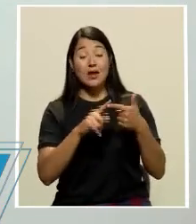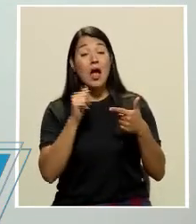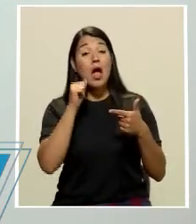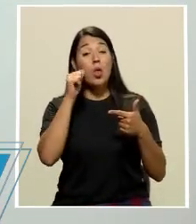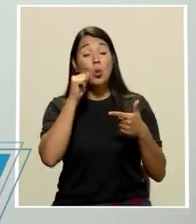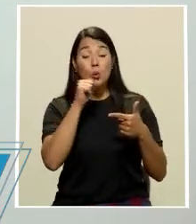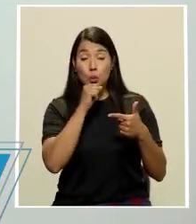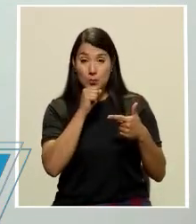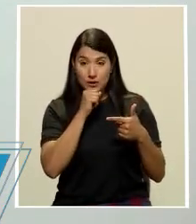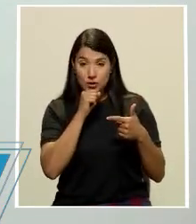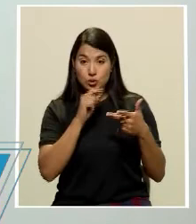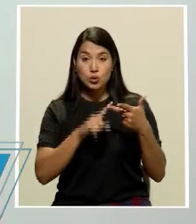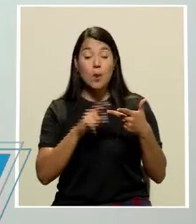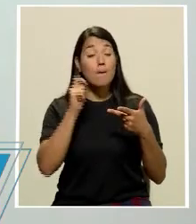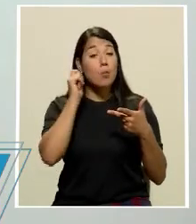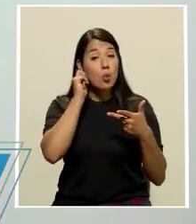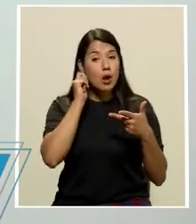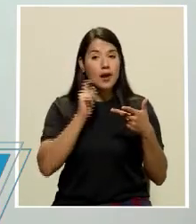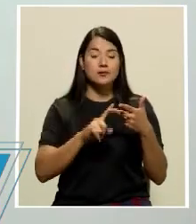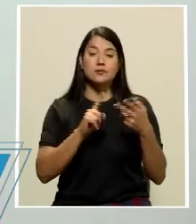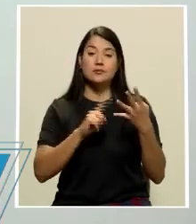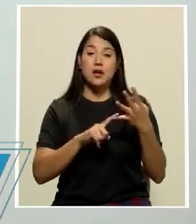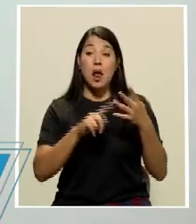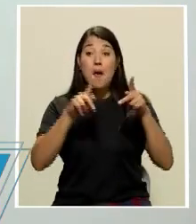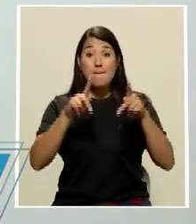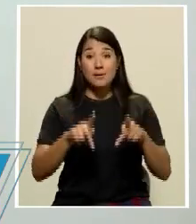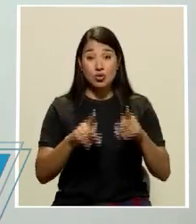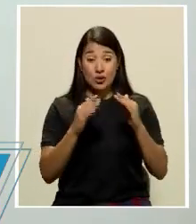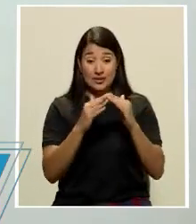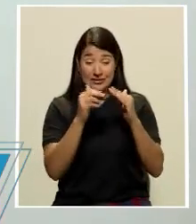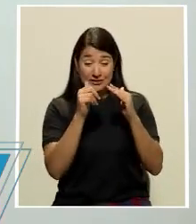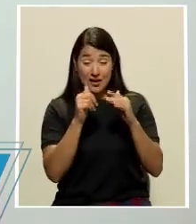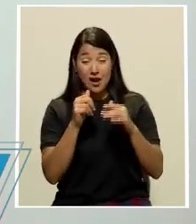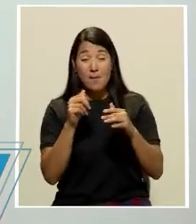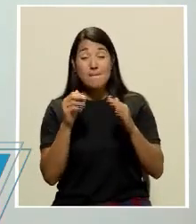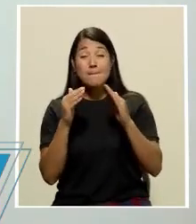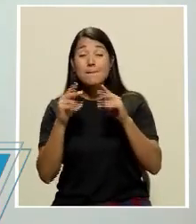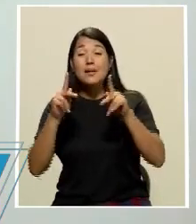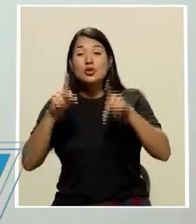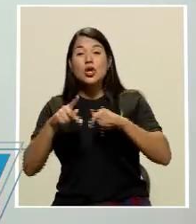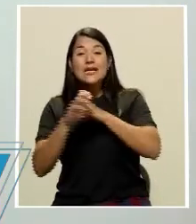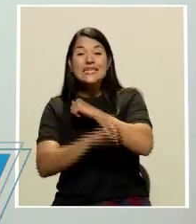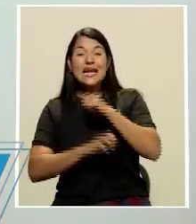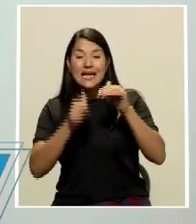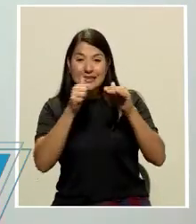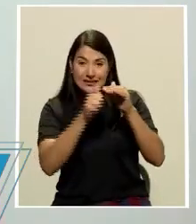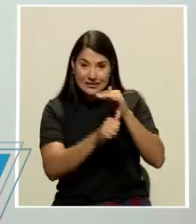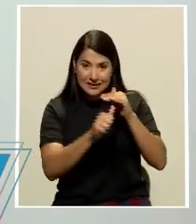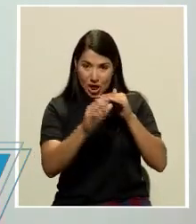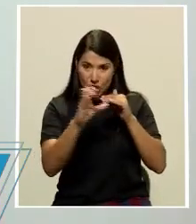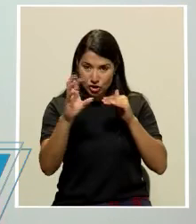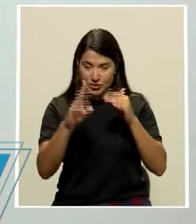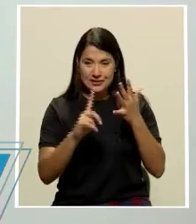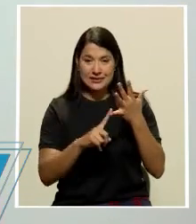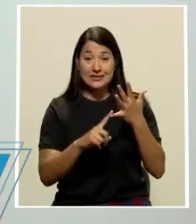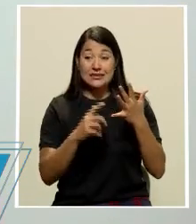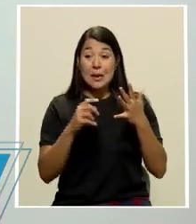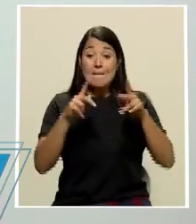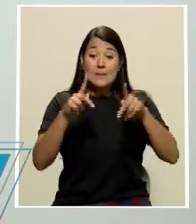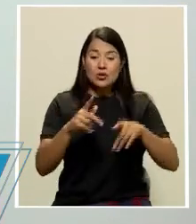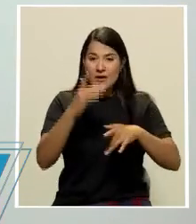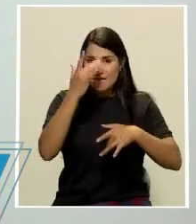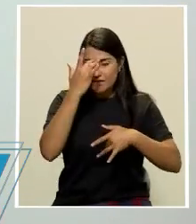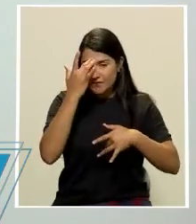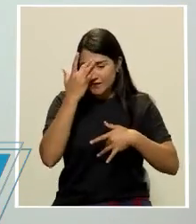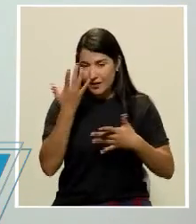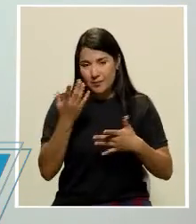adultos mayores, mujeres, personas refugiadas, personas que tienen alguna situación de salud